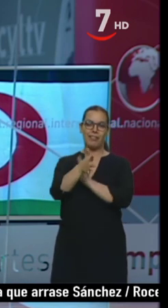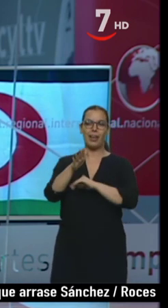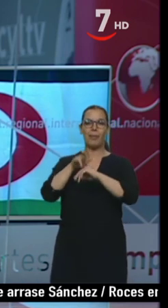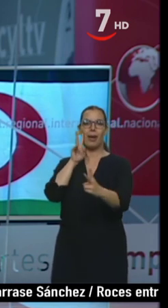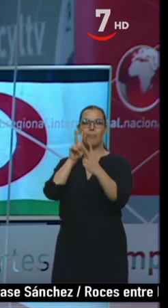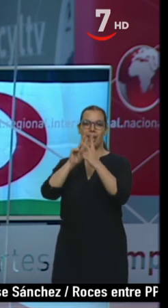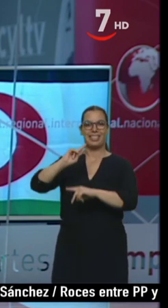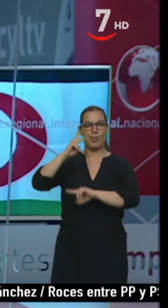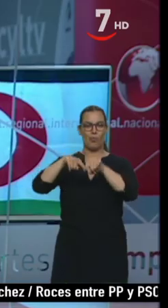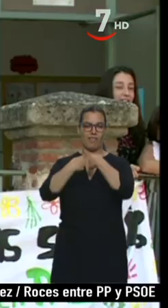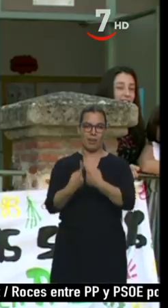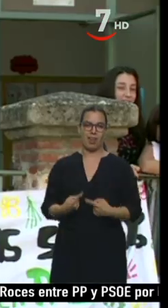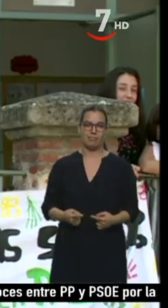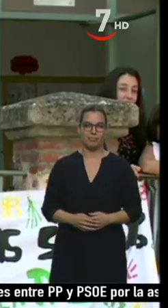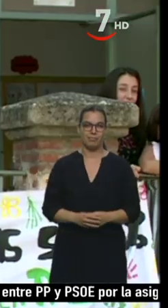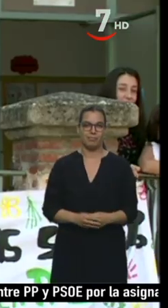familia.